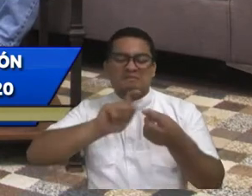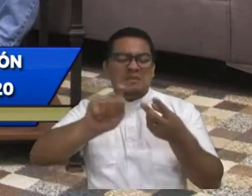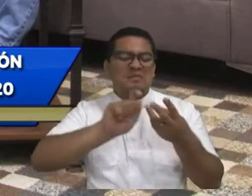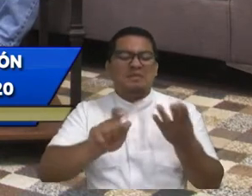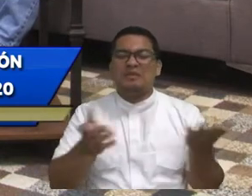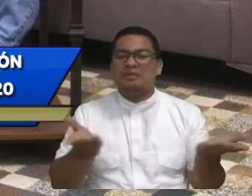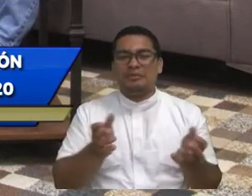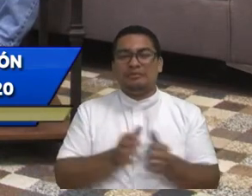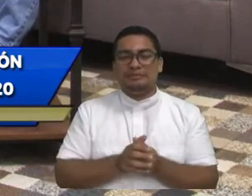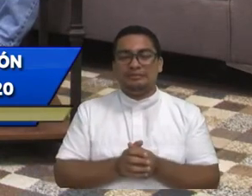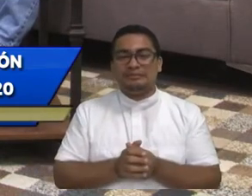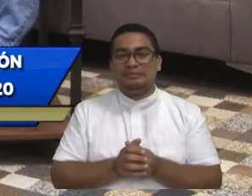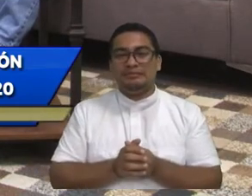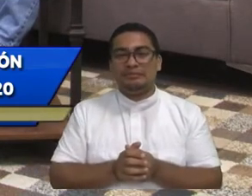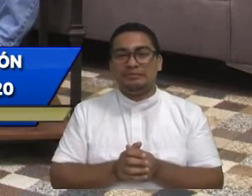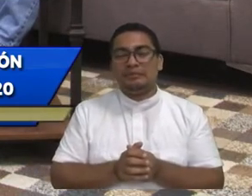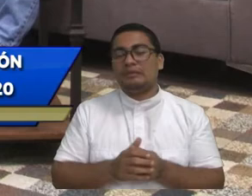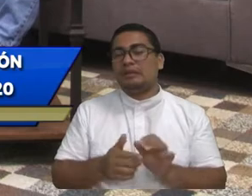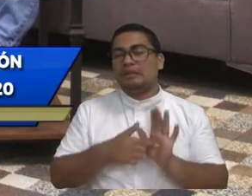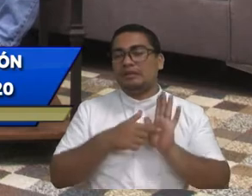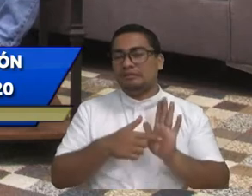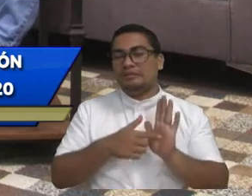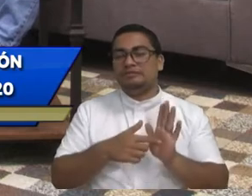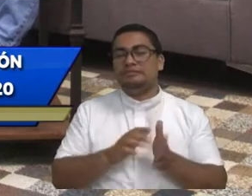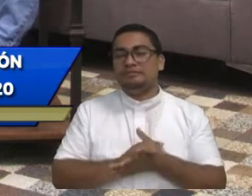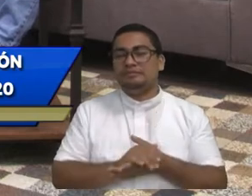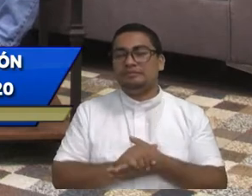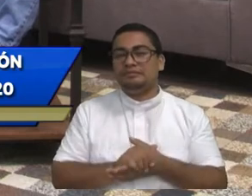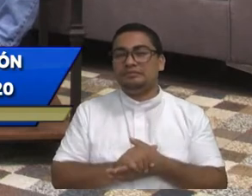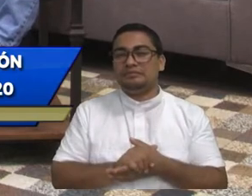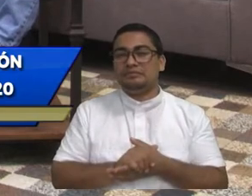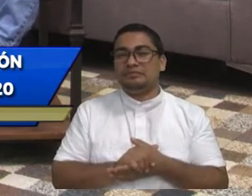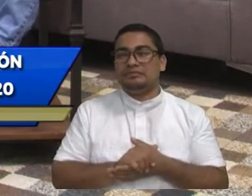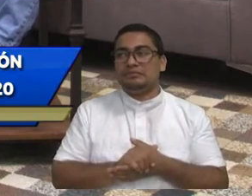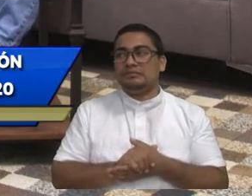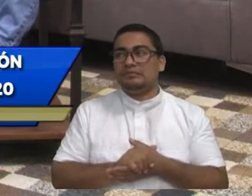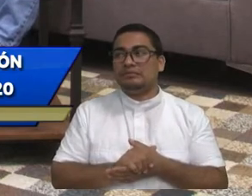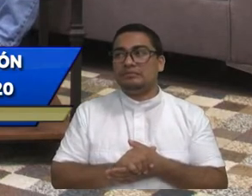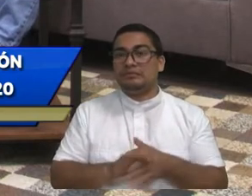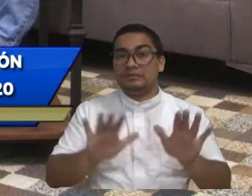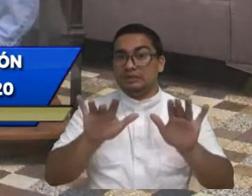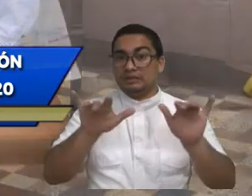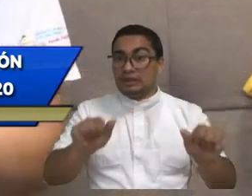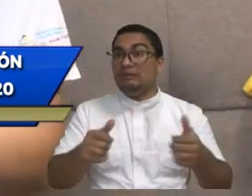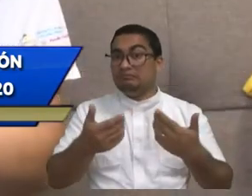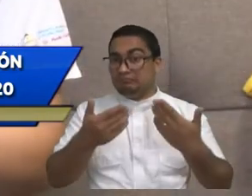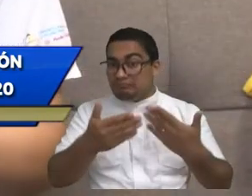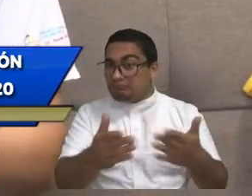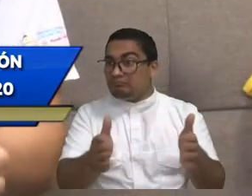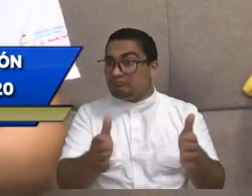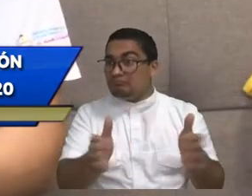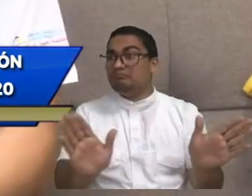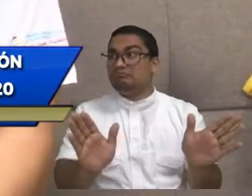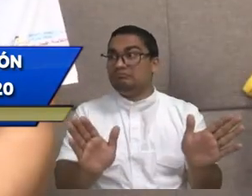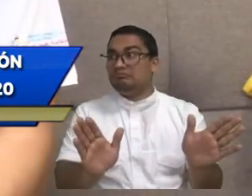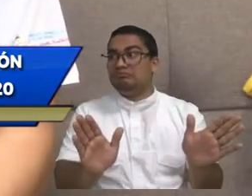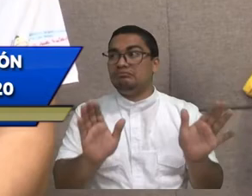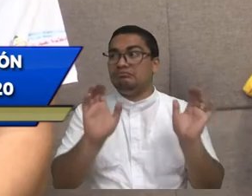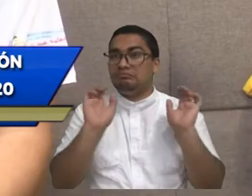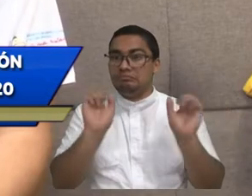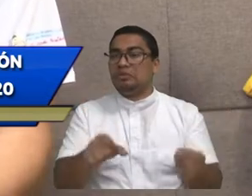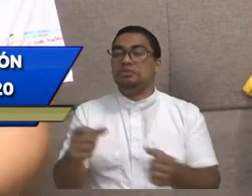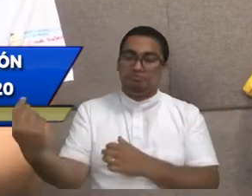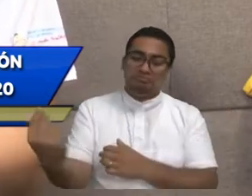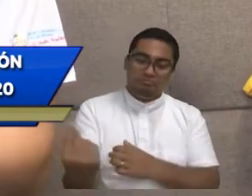en el transcurso del mexicano ok se hace va llega este ya está el proceso abierto pues esto te puede tardar una semana